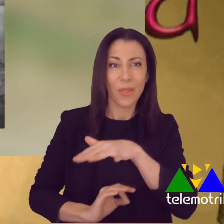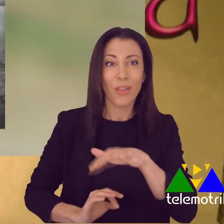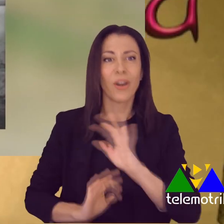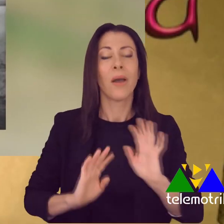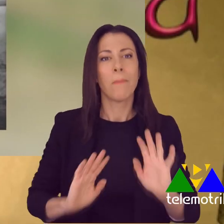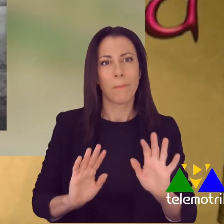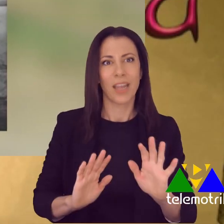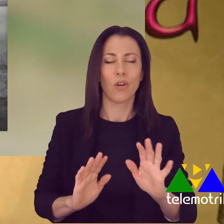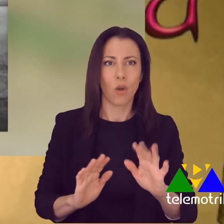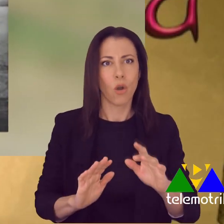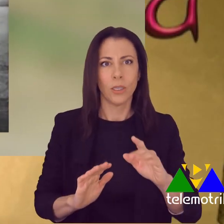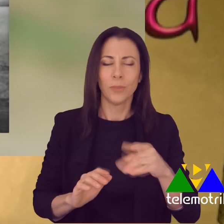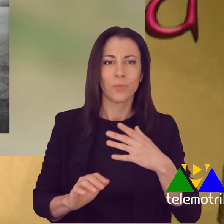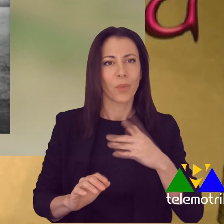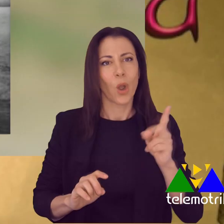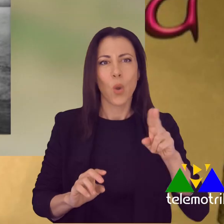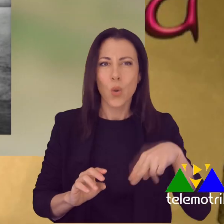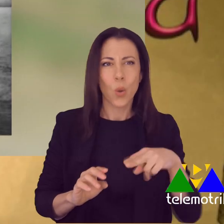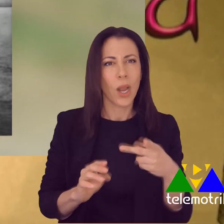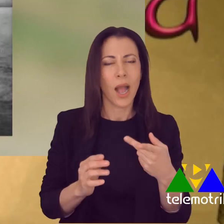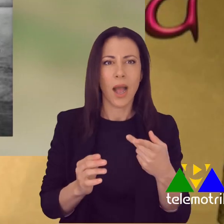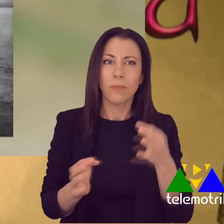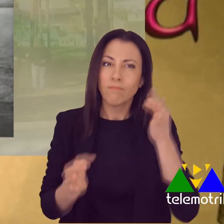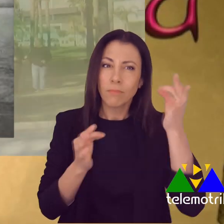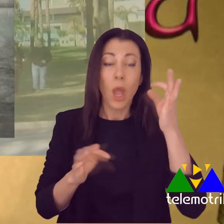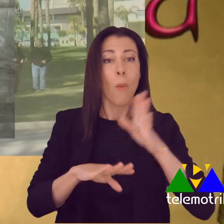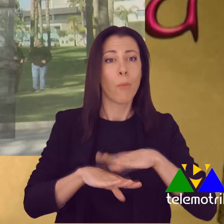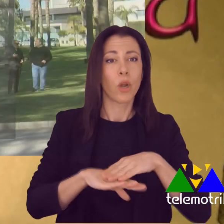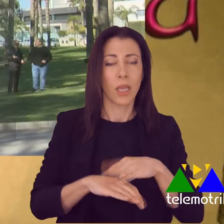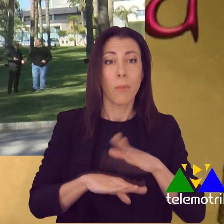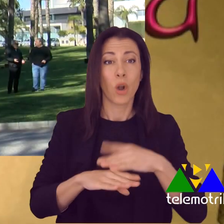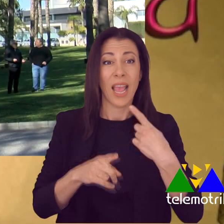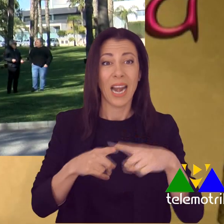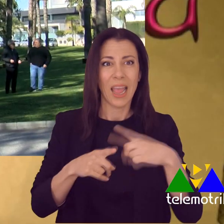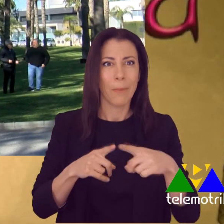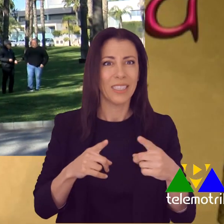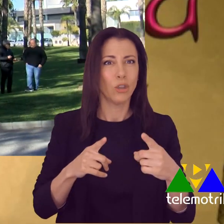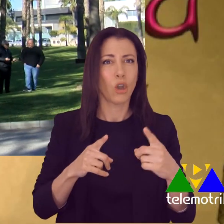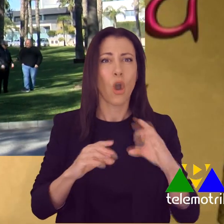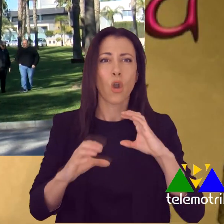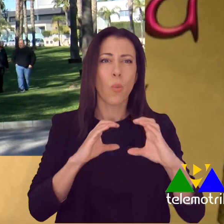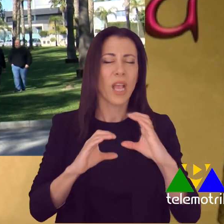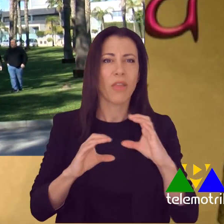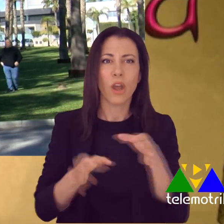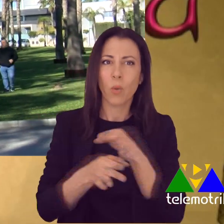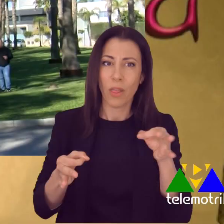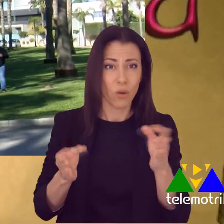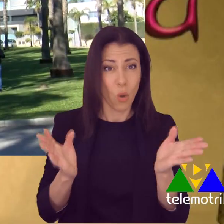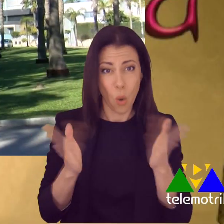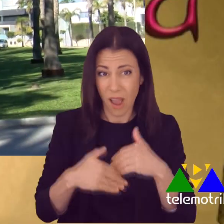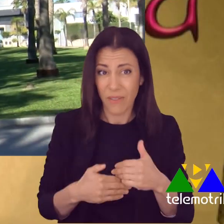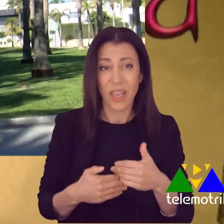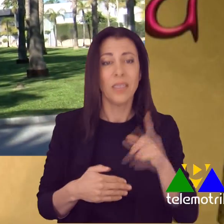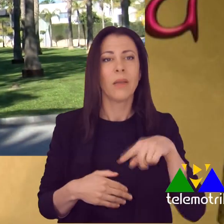en bruto, pero nunca nos pulimos, ¿no? ¿Por qué? Porque no había un elemento de comunicaciones adecuado, no había una